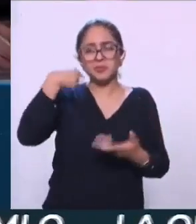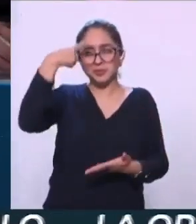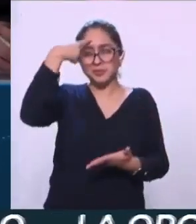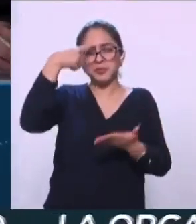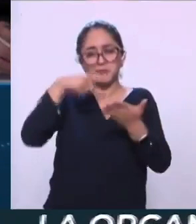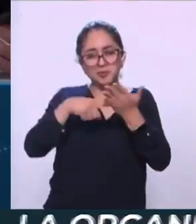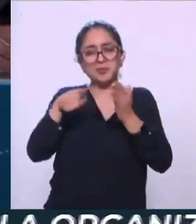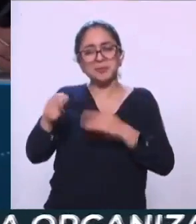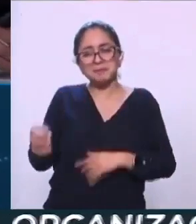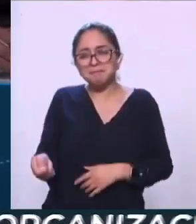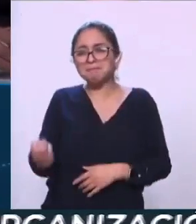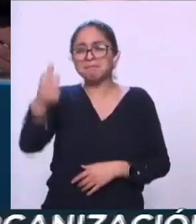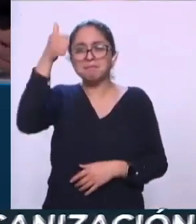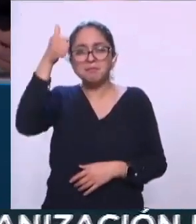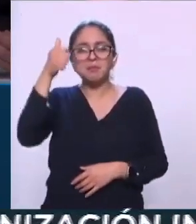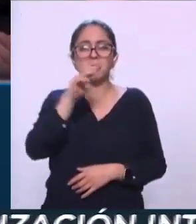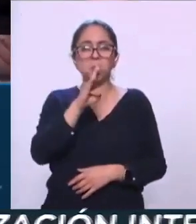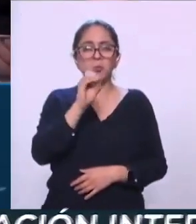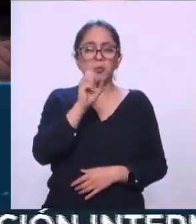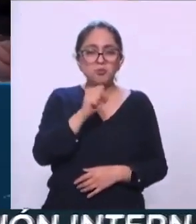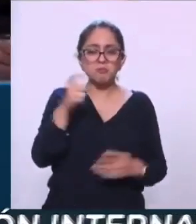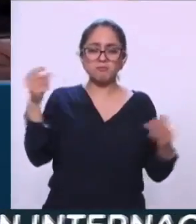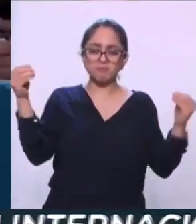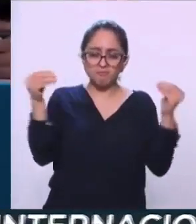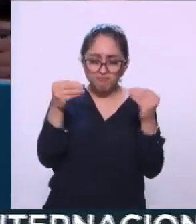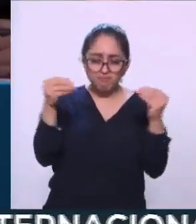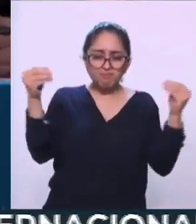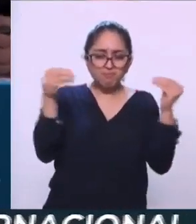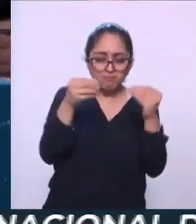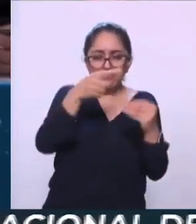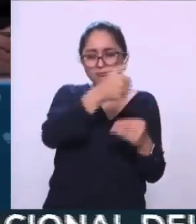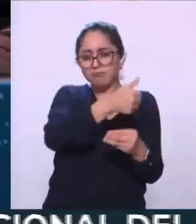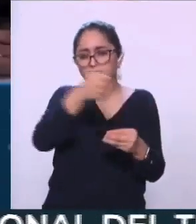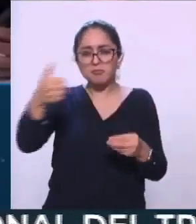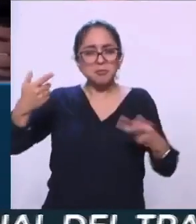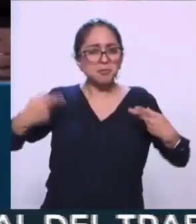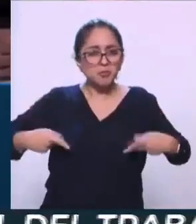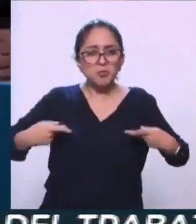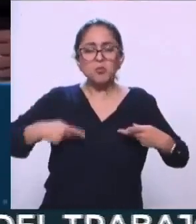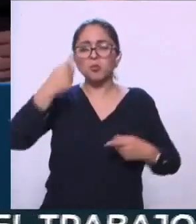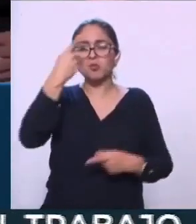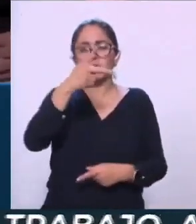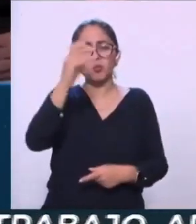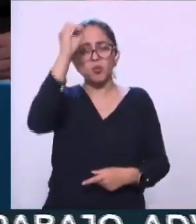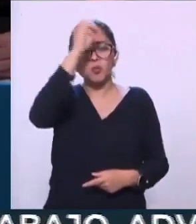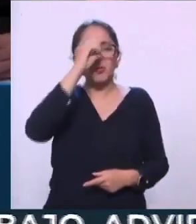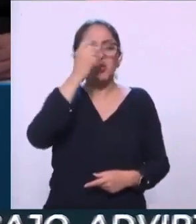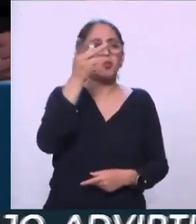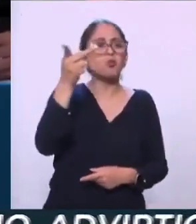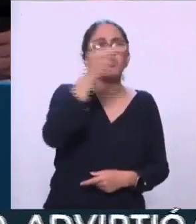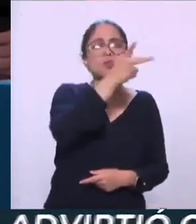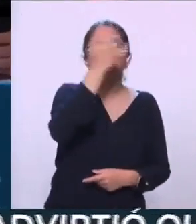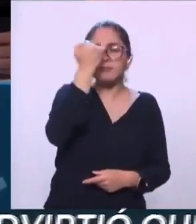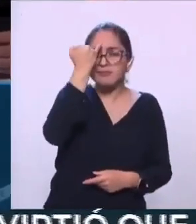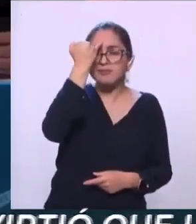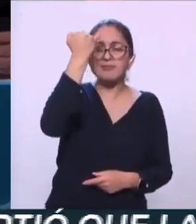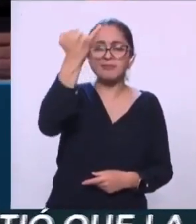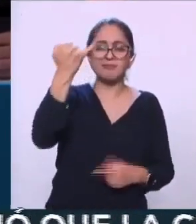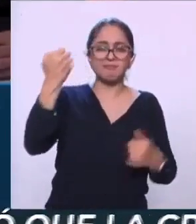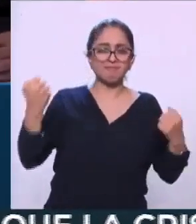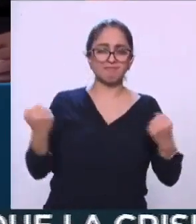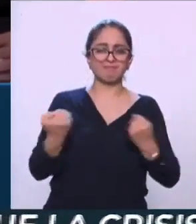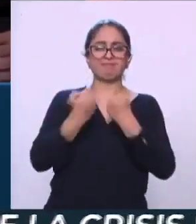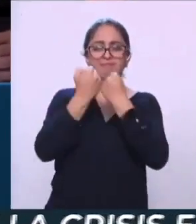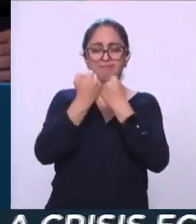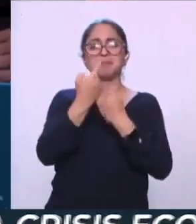sin usar bots hay un diálogo y hay un enfrentamiento de opiniones, pero totalmente orgánico de dos posiciones muy encontradas. Y